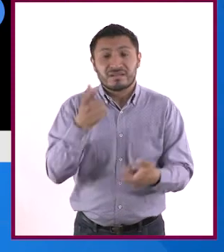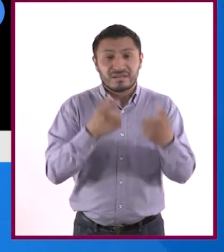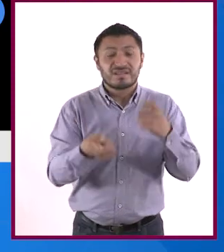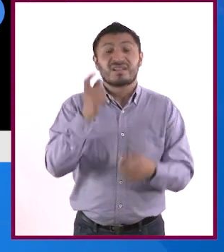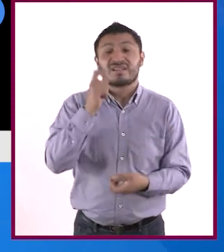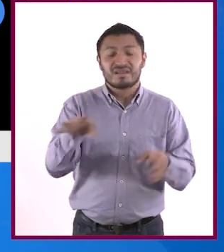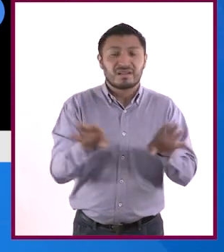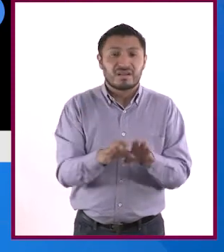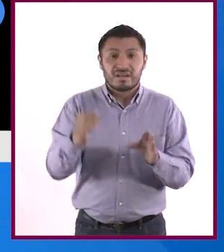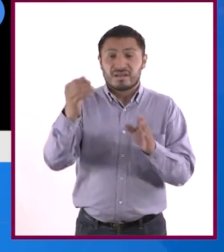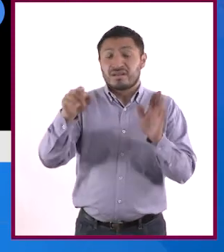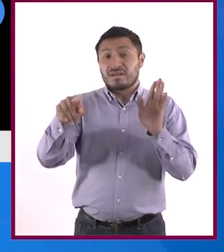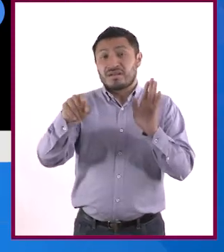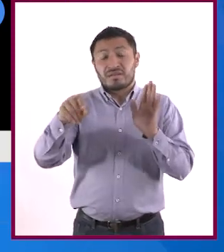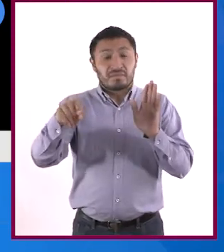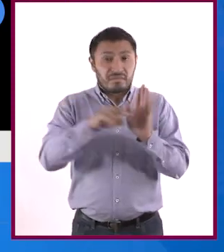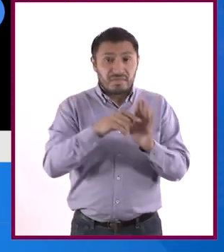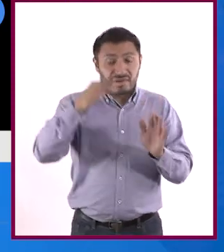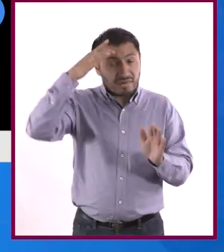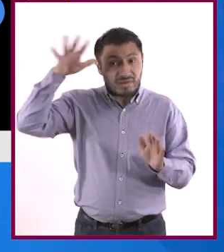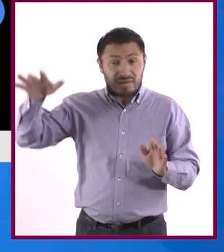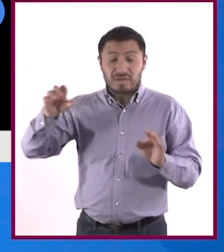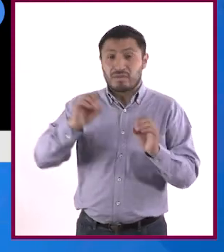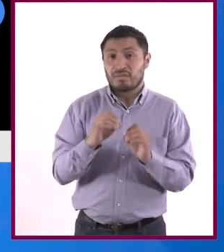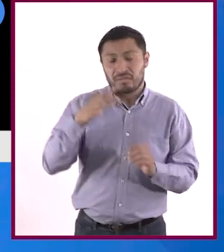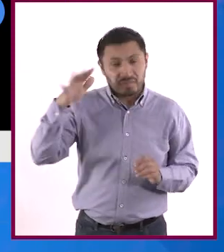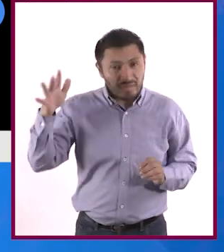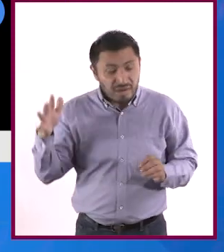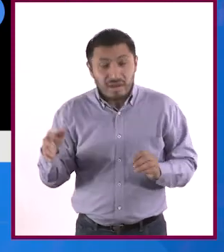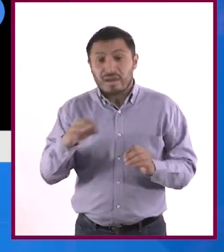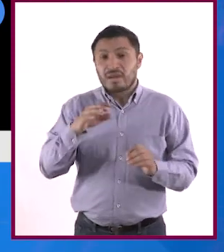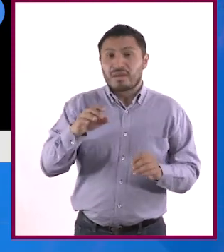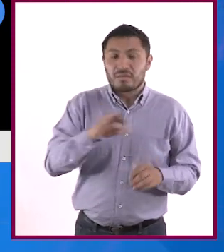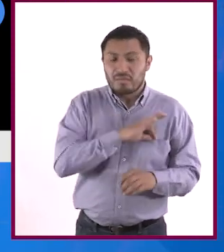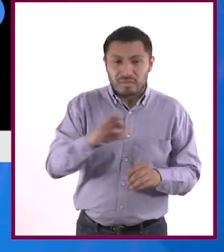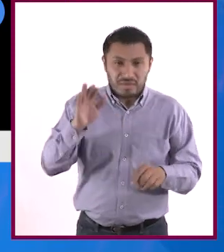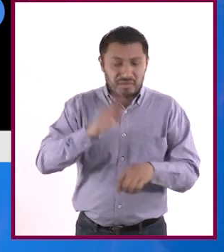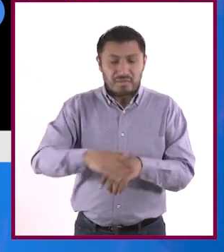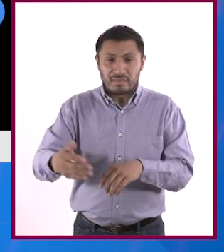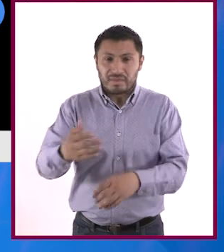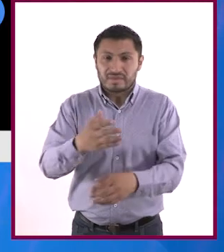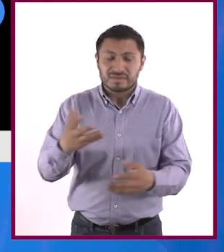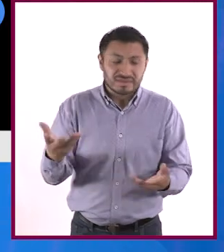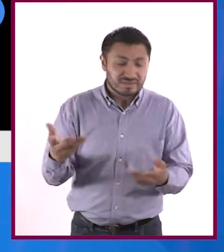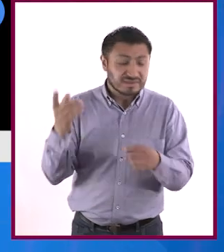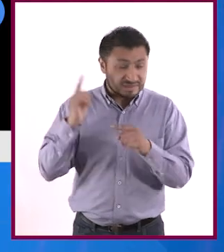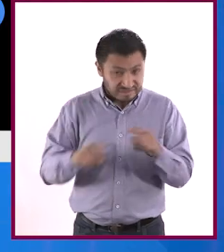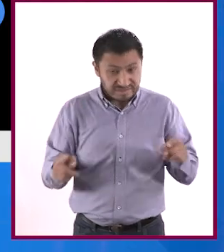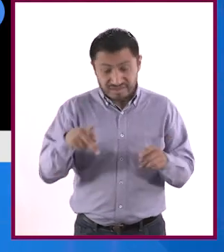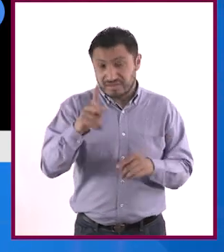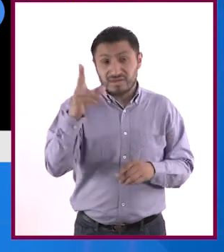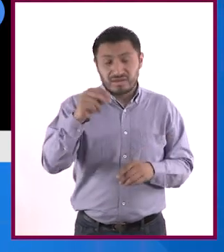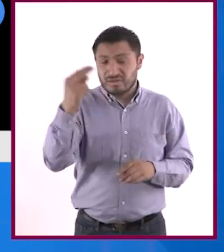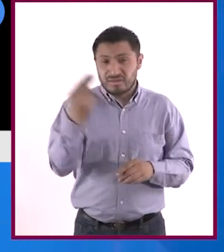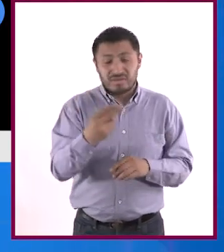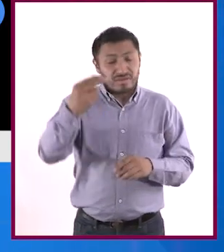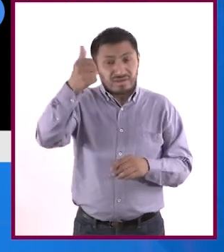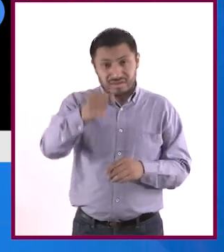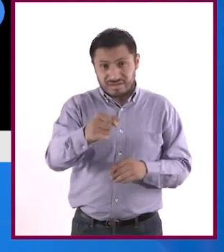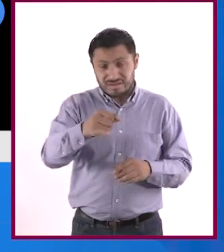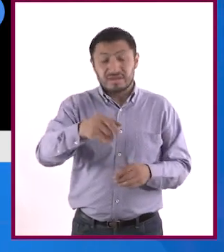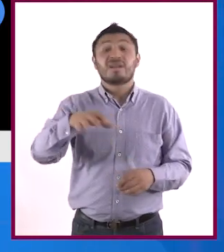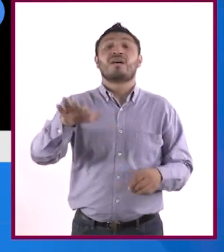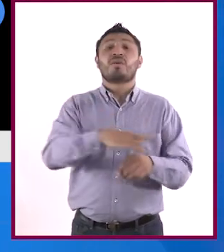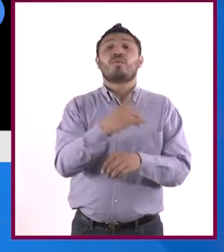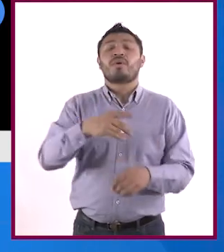ser menos adultocentristas o podrían ser menos adultocentristas y puedan ser más avanzados. Y esto no necesariamente es así,